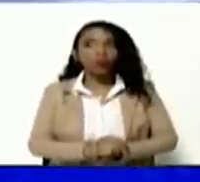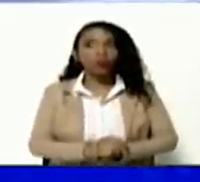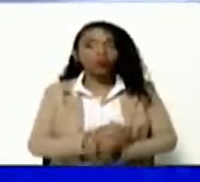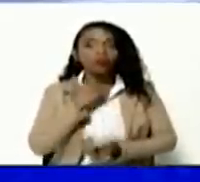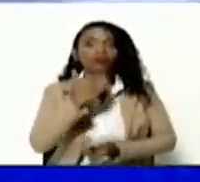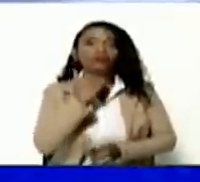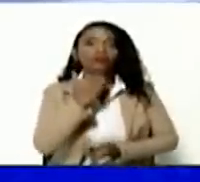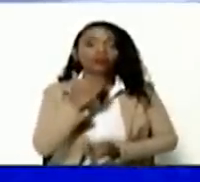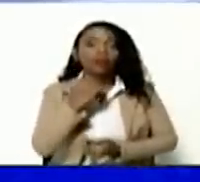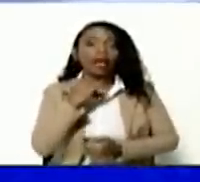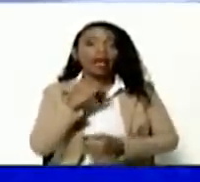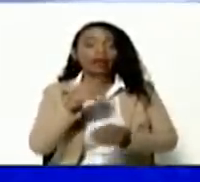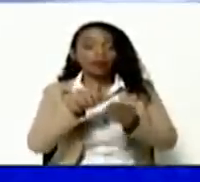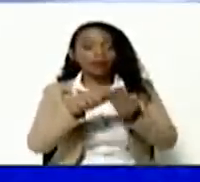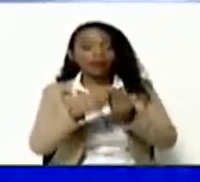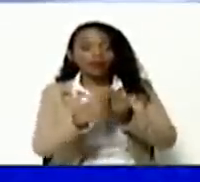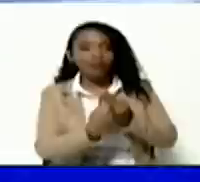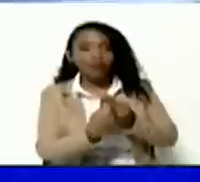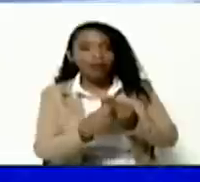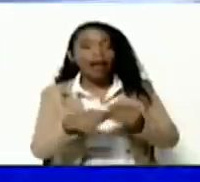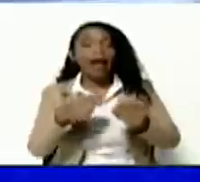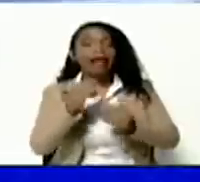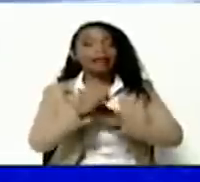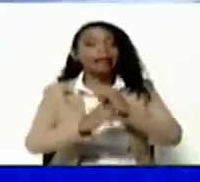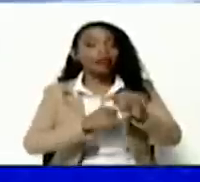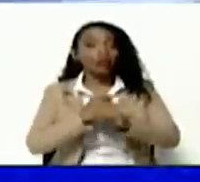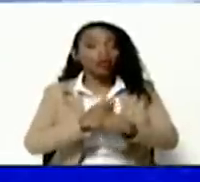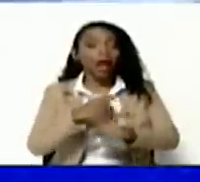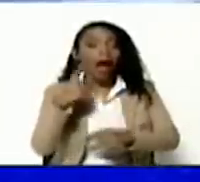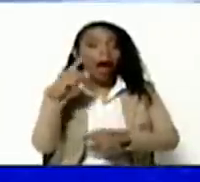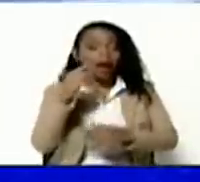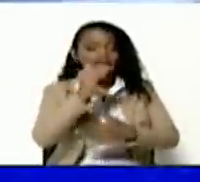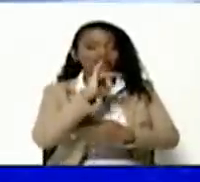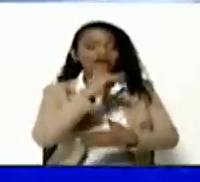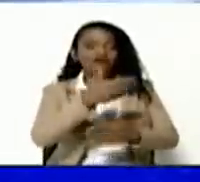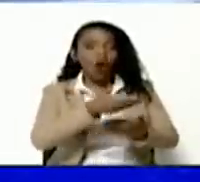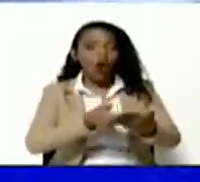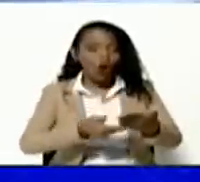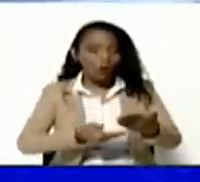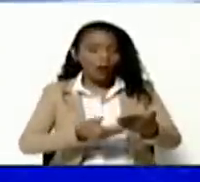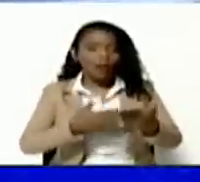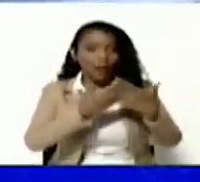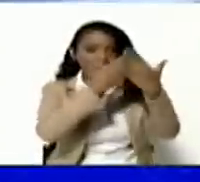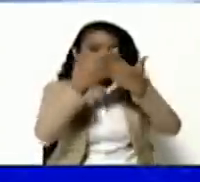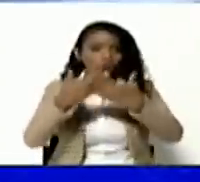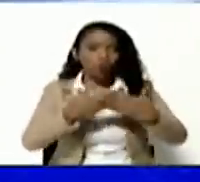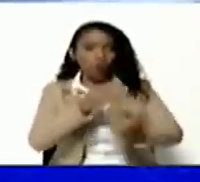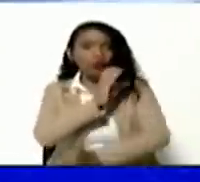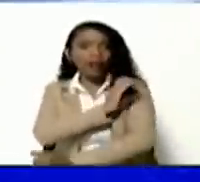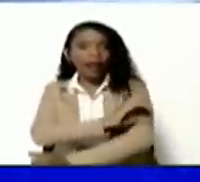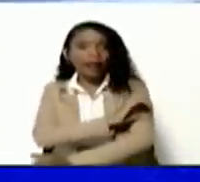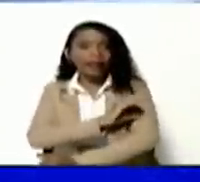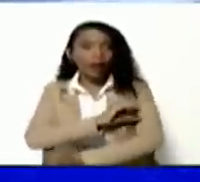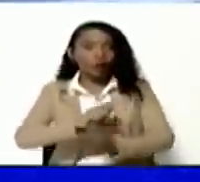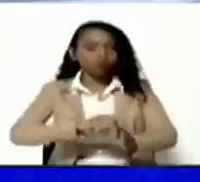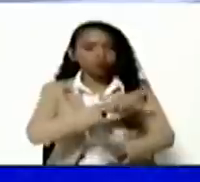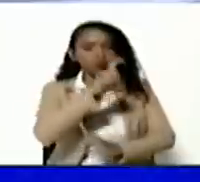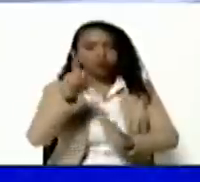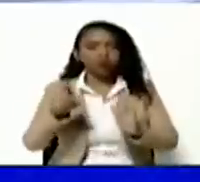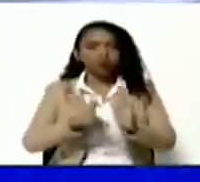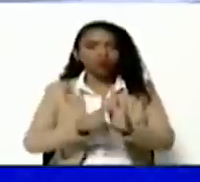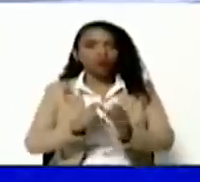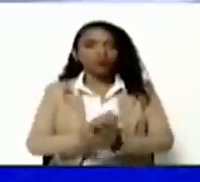revistas internacionales aquí la tengo el informe del estudio clínico Aquí lo tengo completo